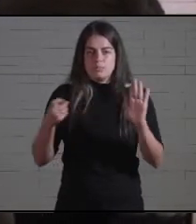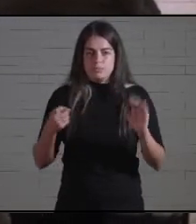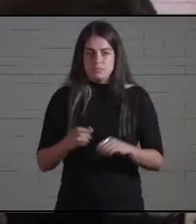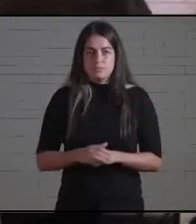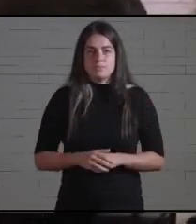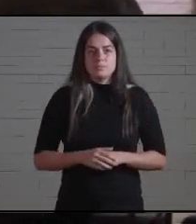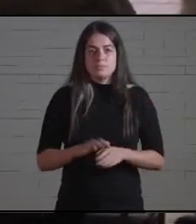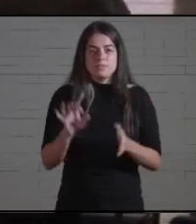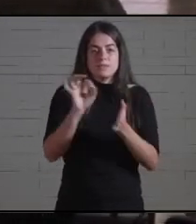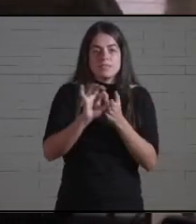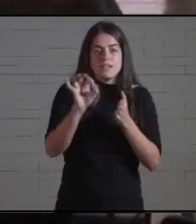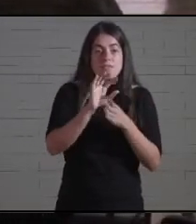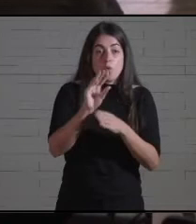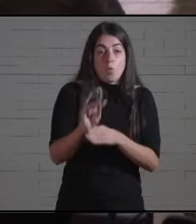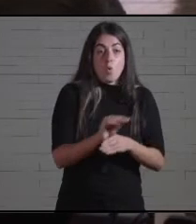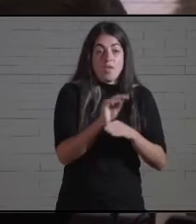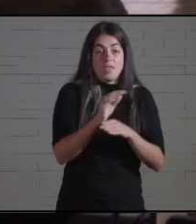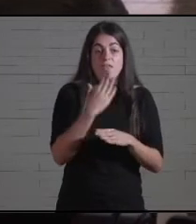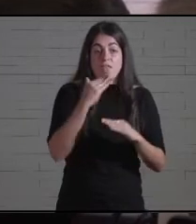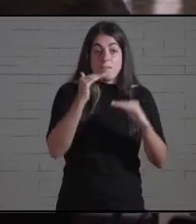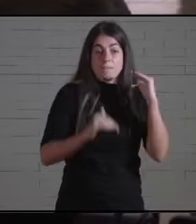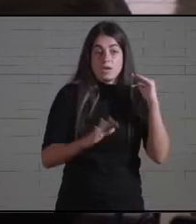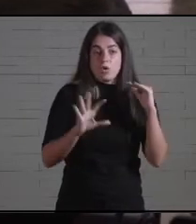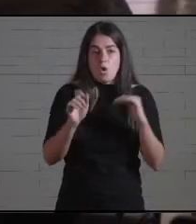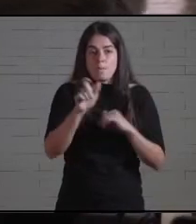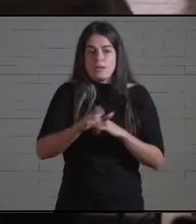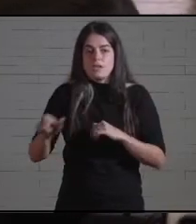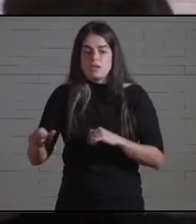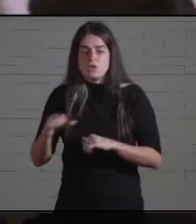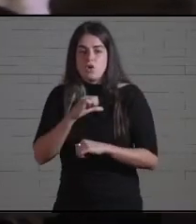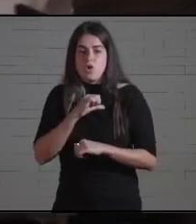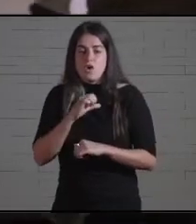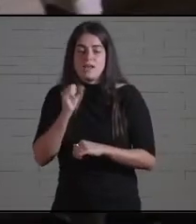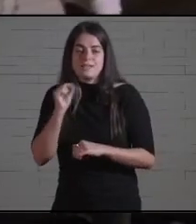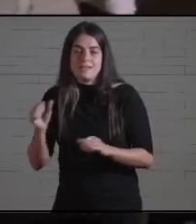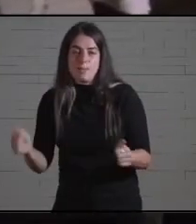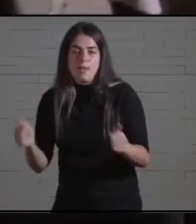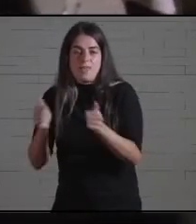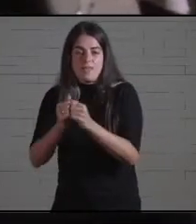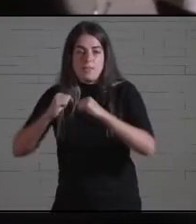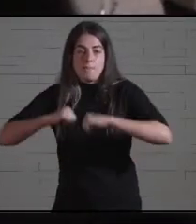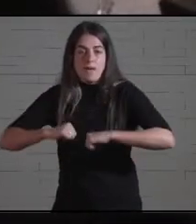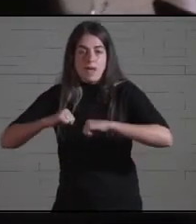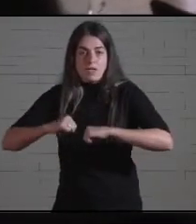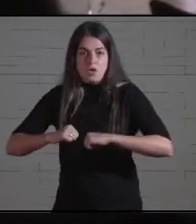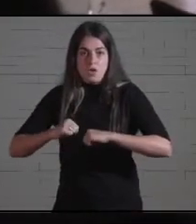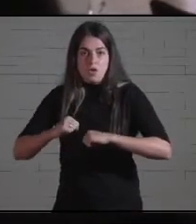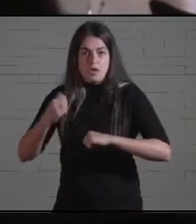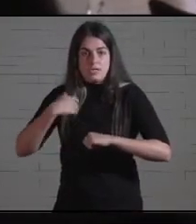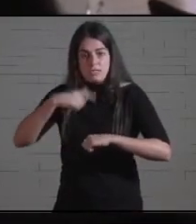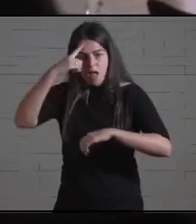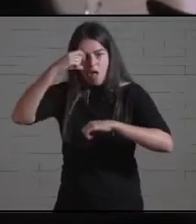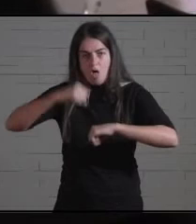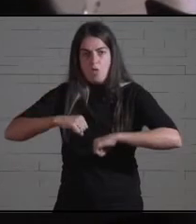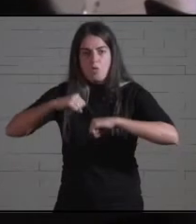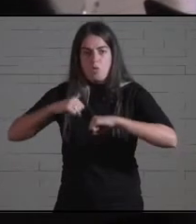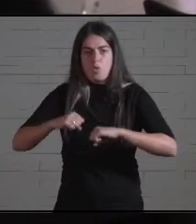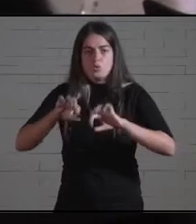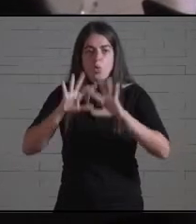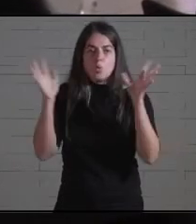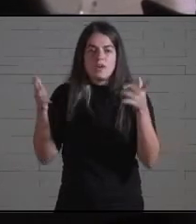los servicios cuidado a menores y a dependientes mayores, adultos, sean universales y